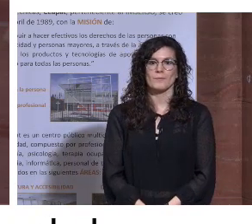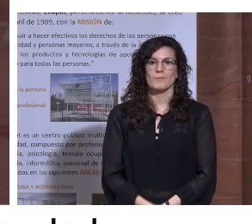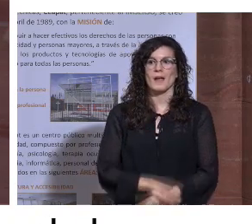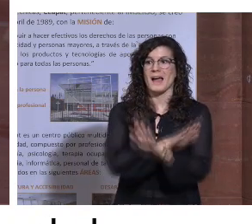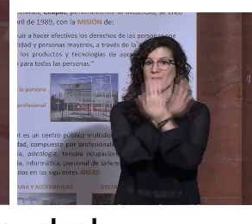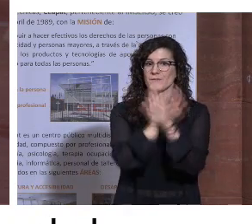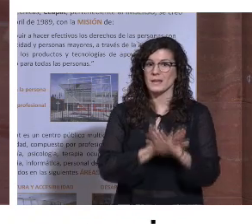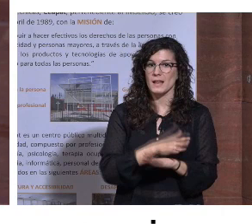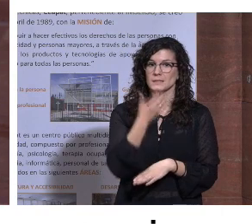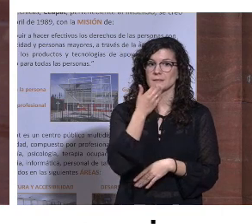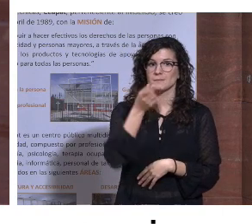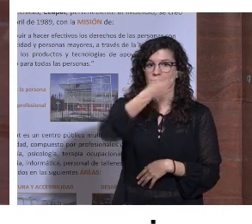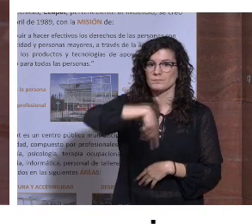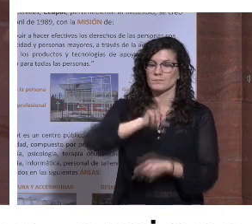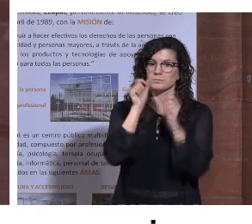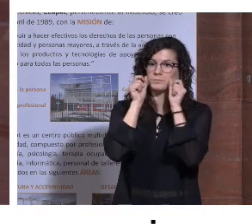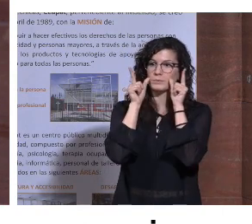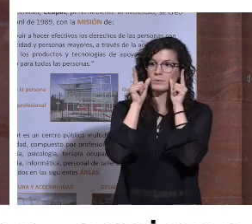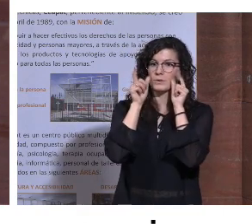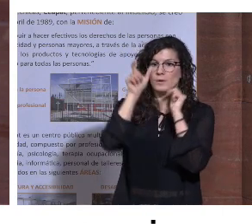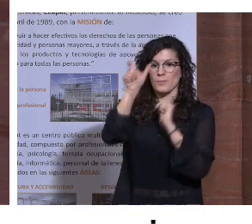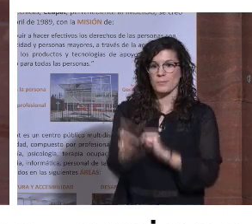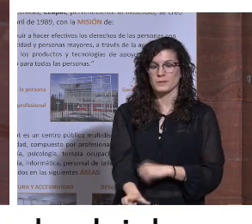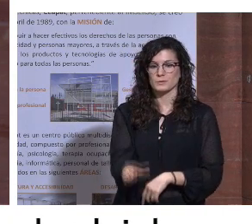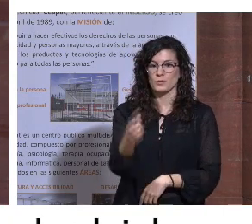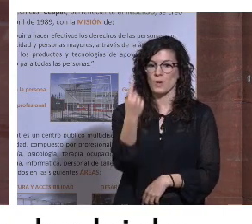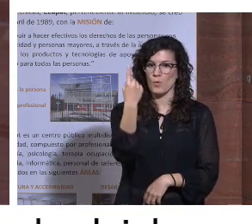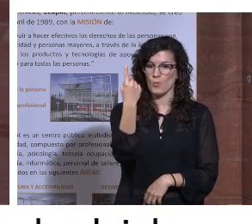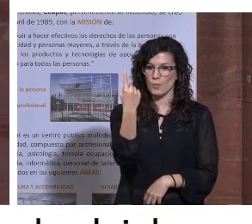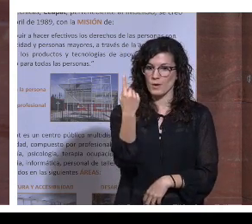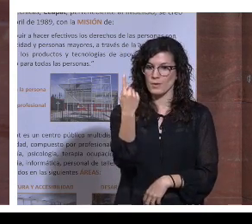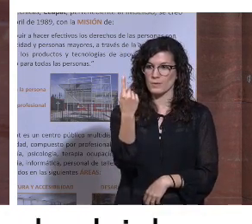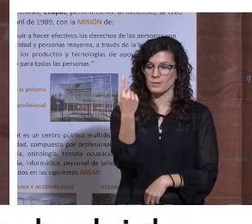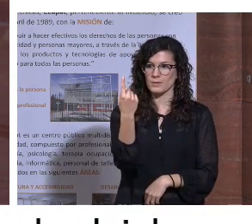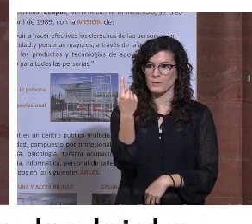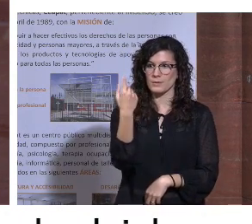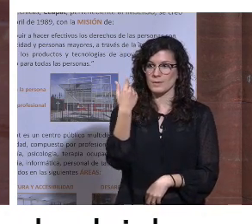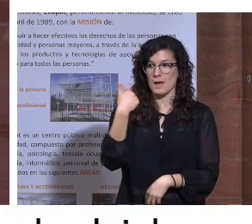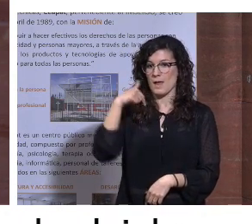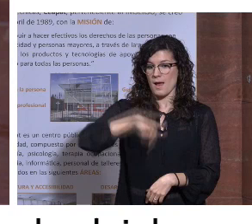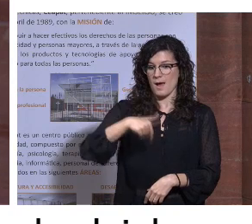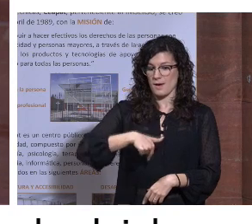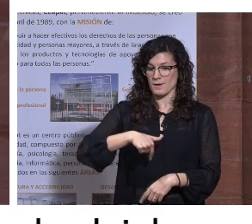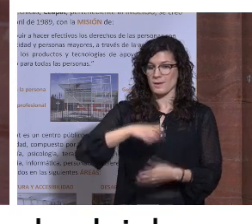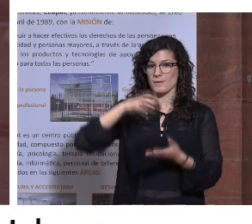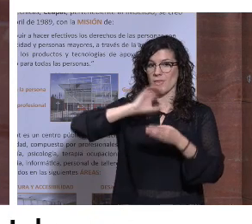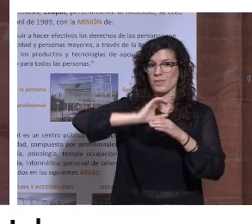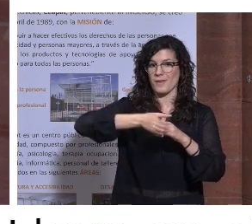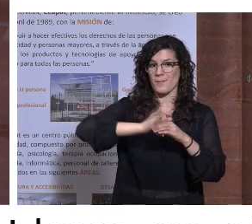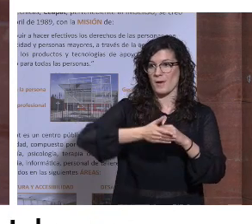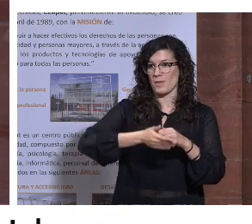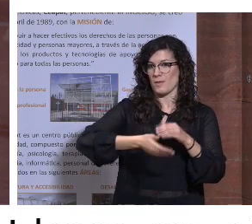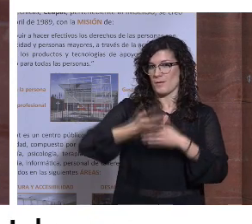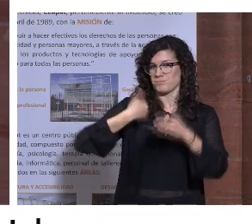cuenta, ha habido una persona a la chita callando. Llevan el CEAPAT casi desde antes de su